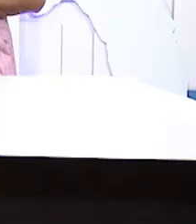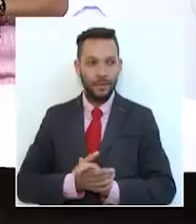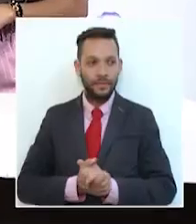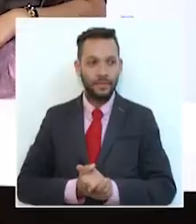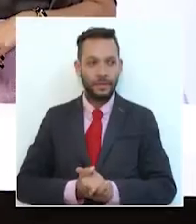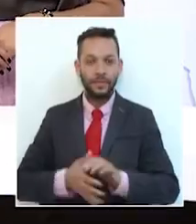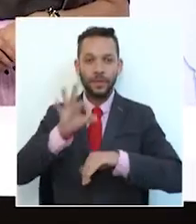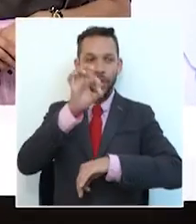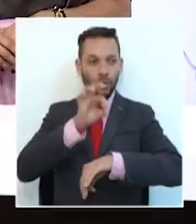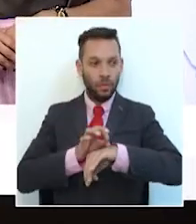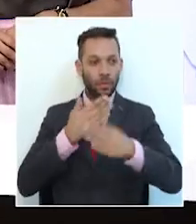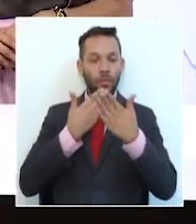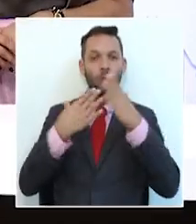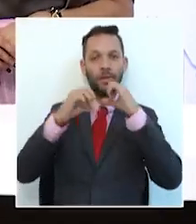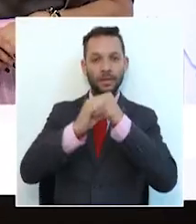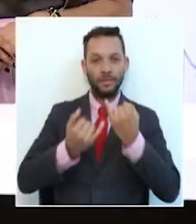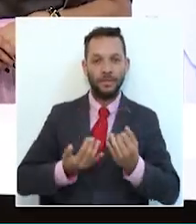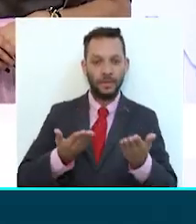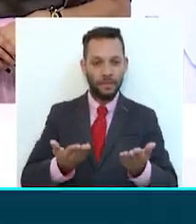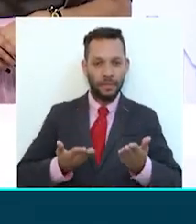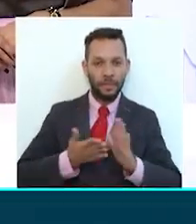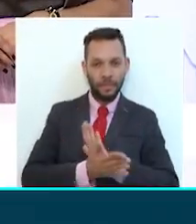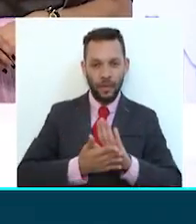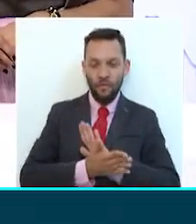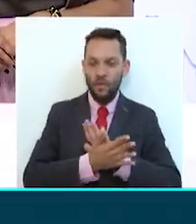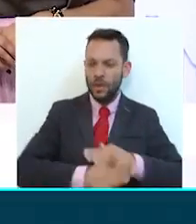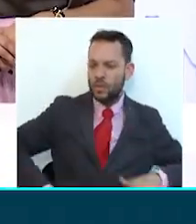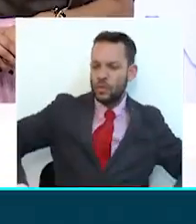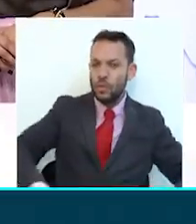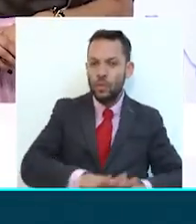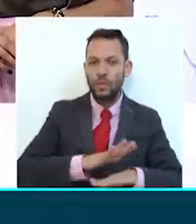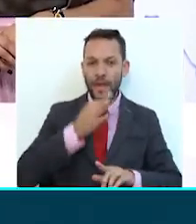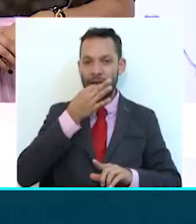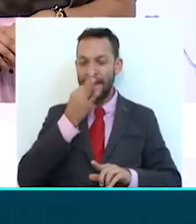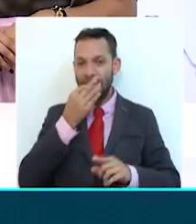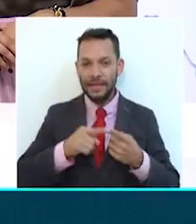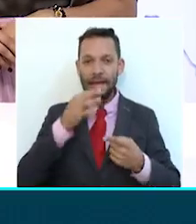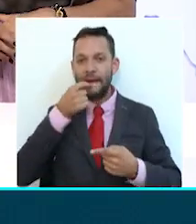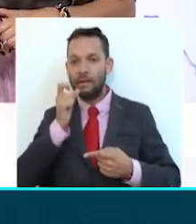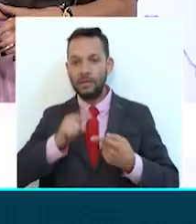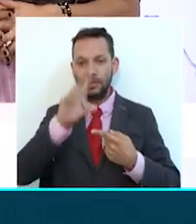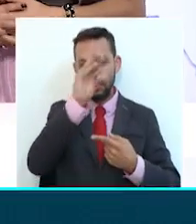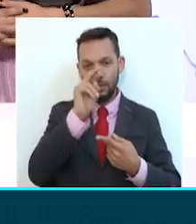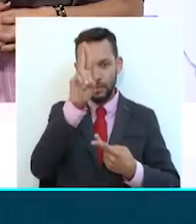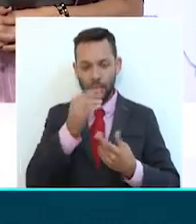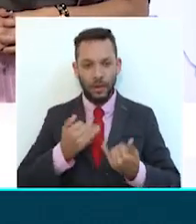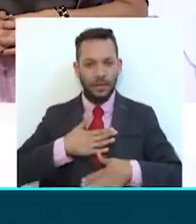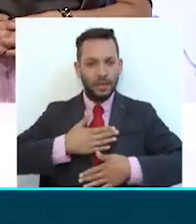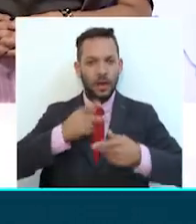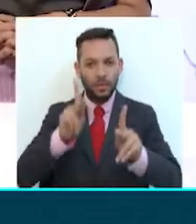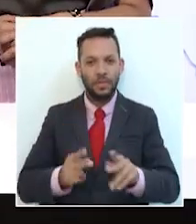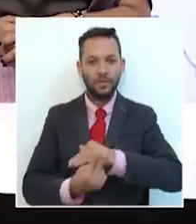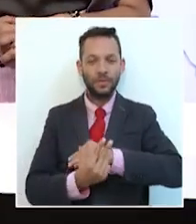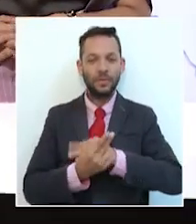Ocho en punto de la noche, ¿qué tal? Bienvenidos, estamos listos para contarles toda la información de Caldas, Quindío y Risaralda en Telecafé Noticias. Saludo cordial para todos